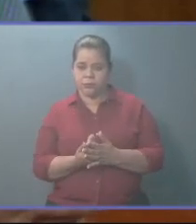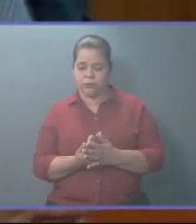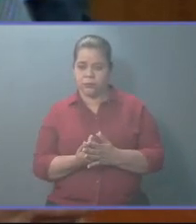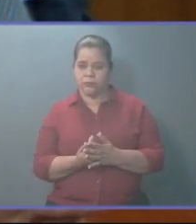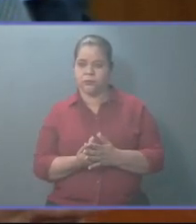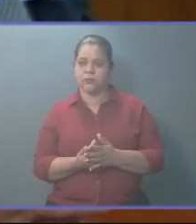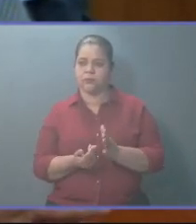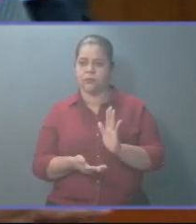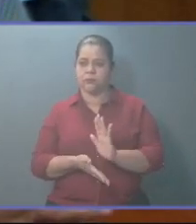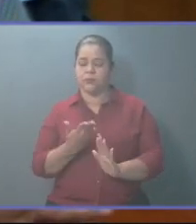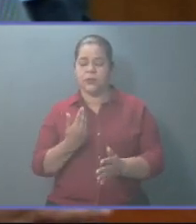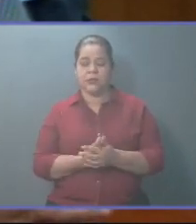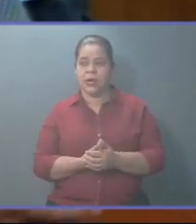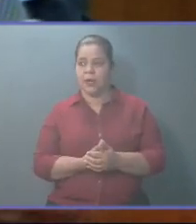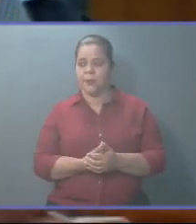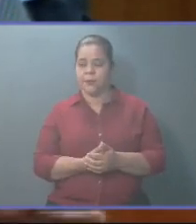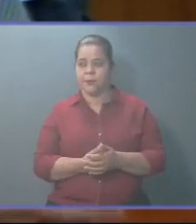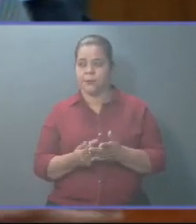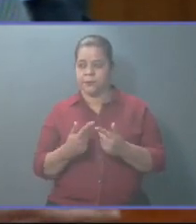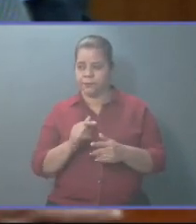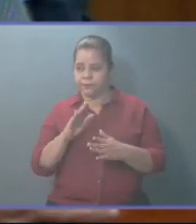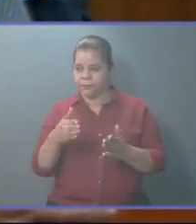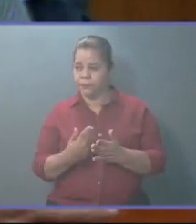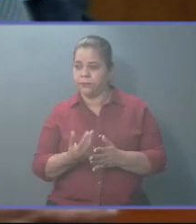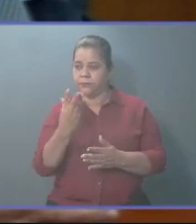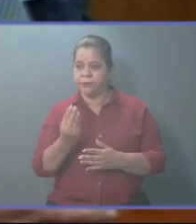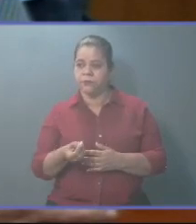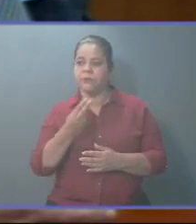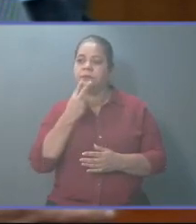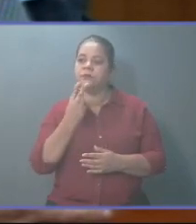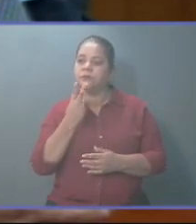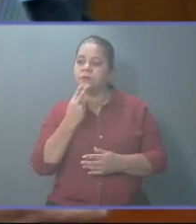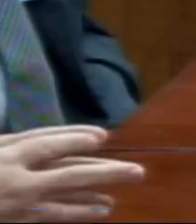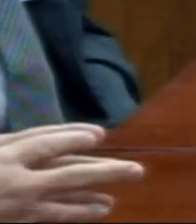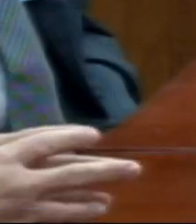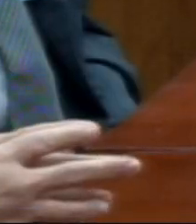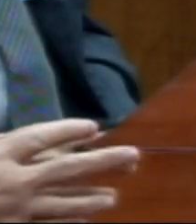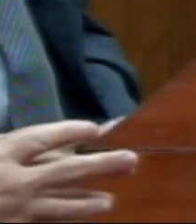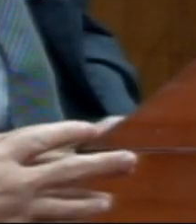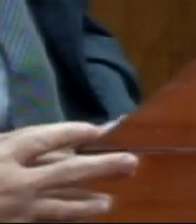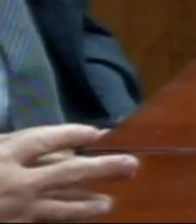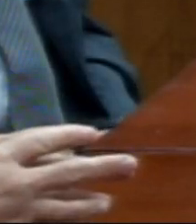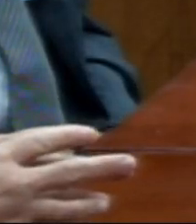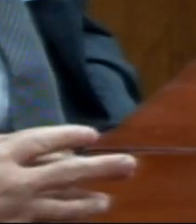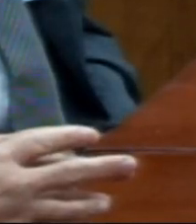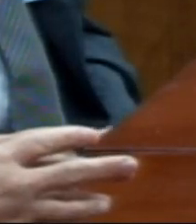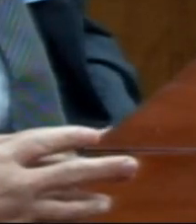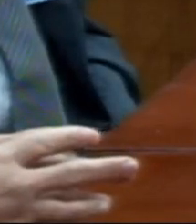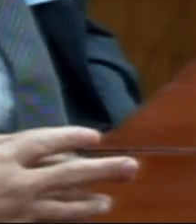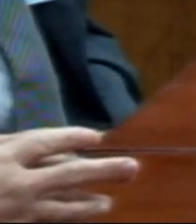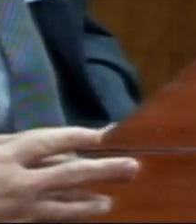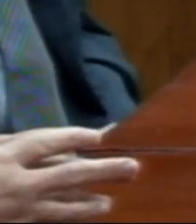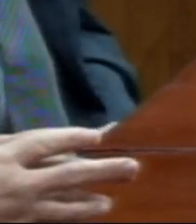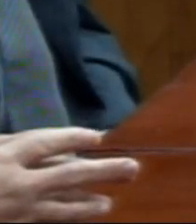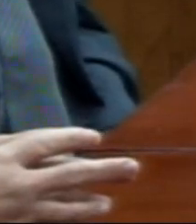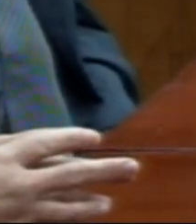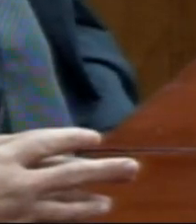educación. Y el día viernes, lamentablemente, fuimos notificados por el ministro de Hacienda